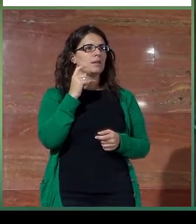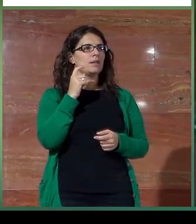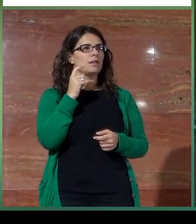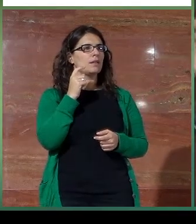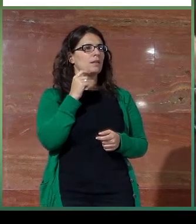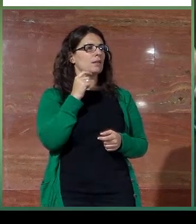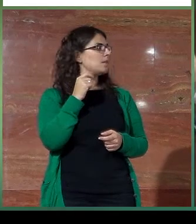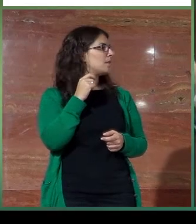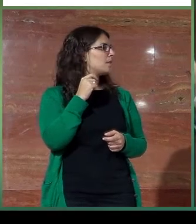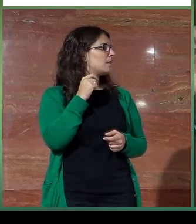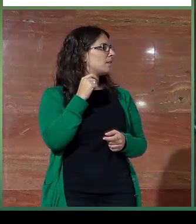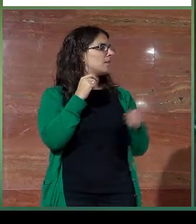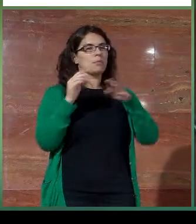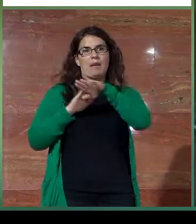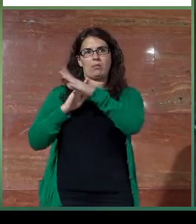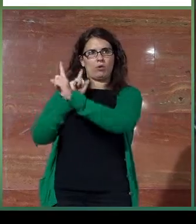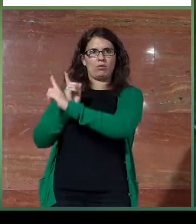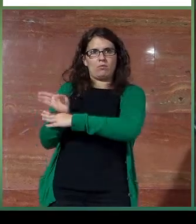Oye, perdonadme que no va contra vosotros.